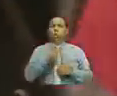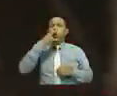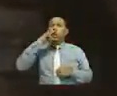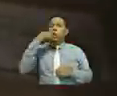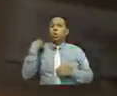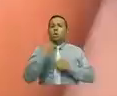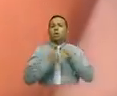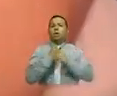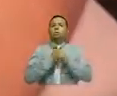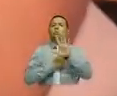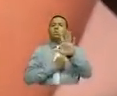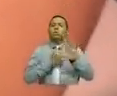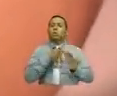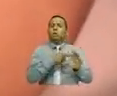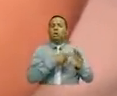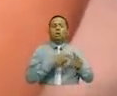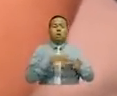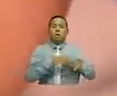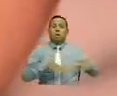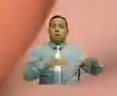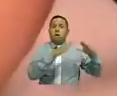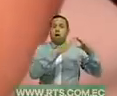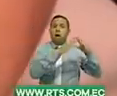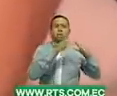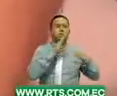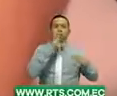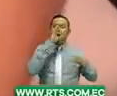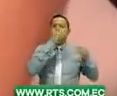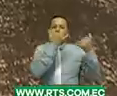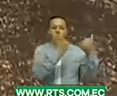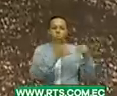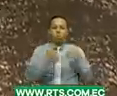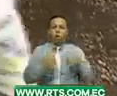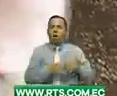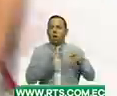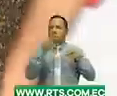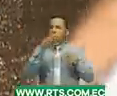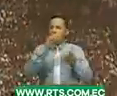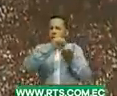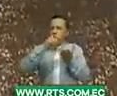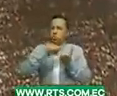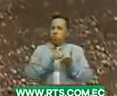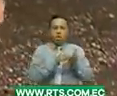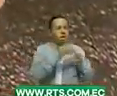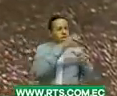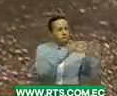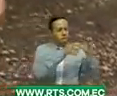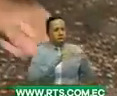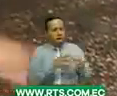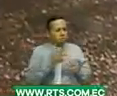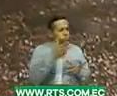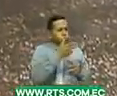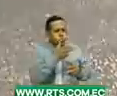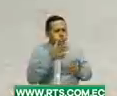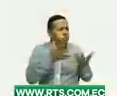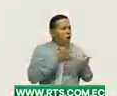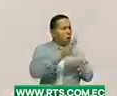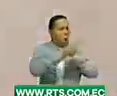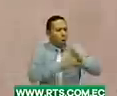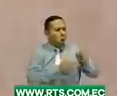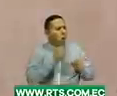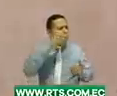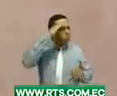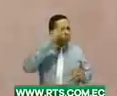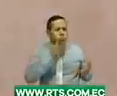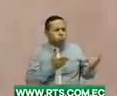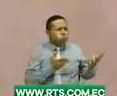solo 5 años convertía la sala de su casa en una enorme ciudad y la recorría en busca de combatir a la delincuencia. Él me